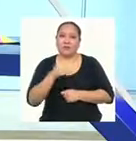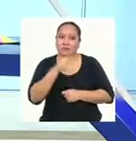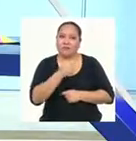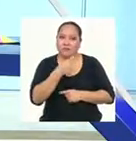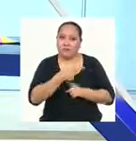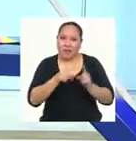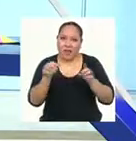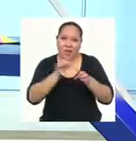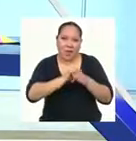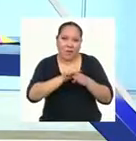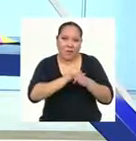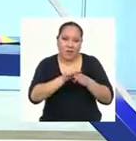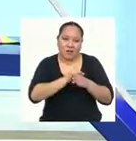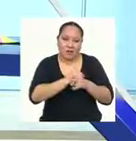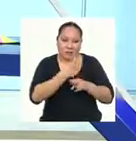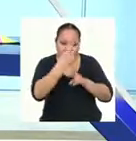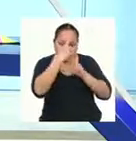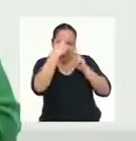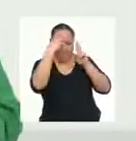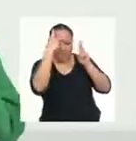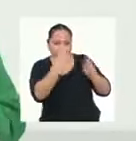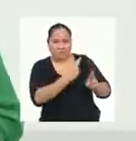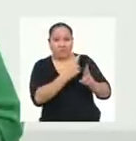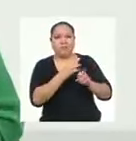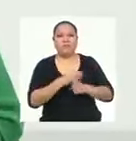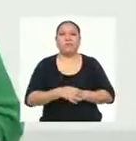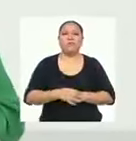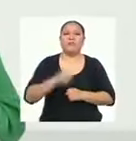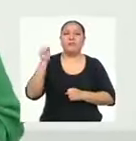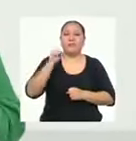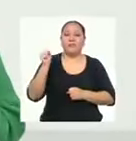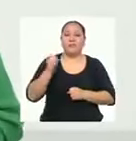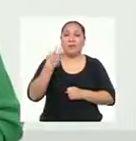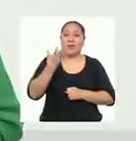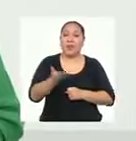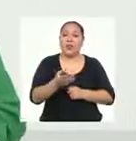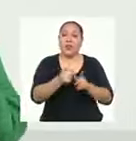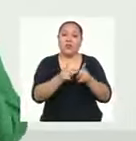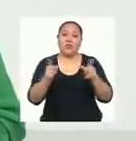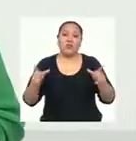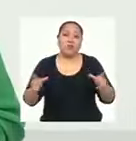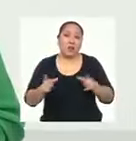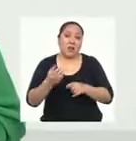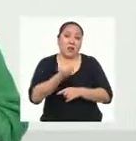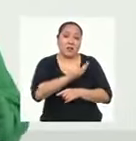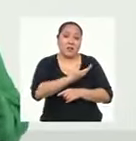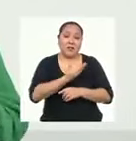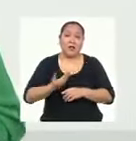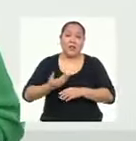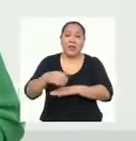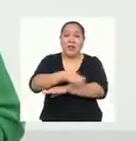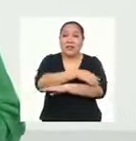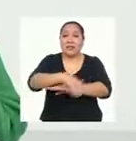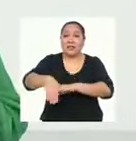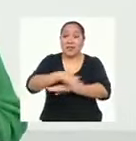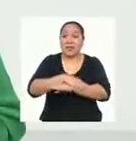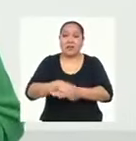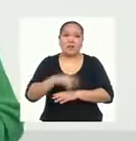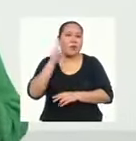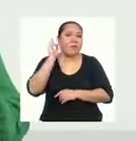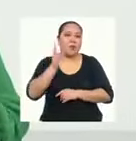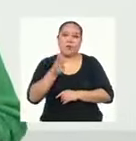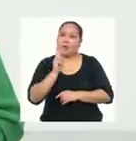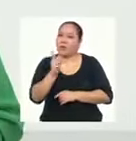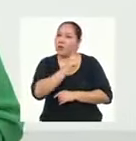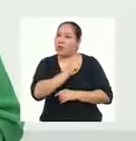en práctica y respetarlas. Exactamente. En los lugares públicos, por ejemplo, está prohibido todo